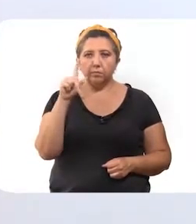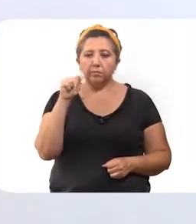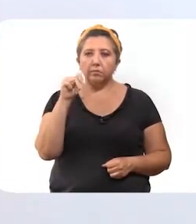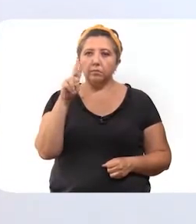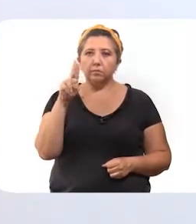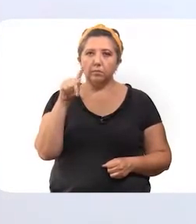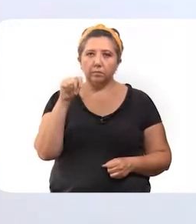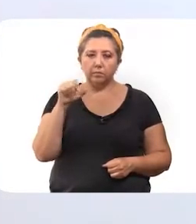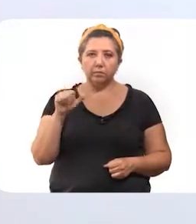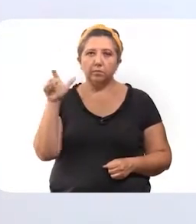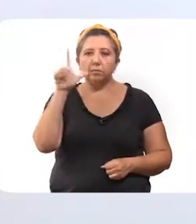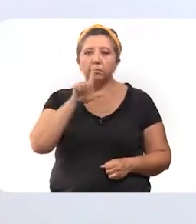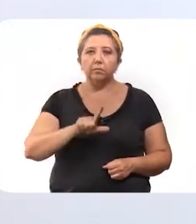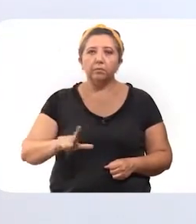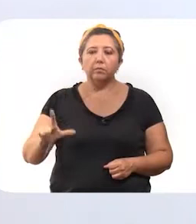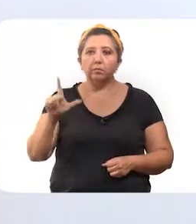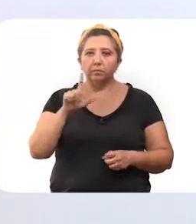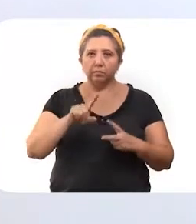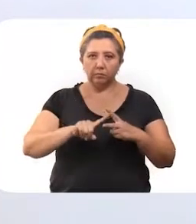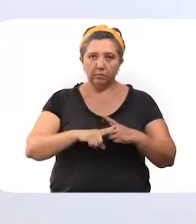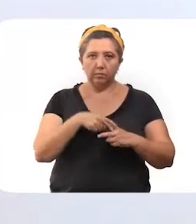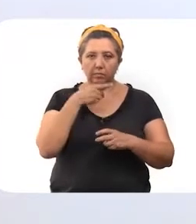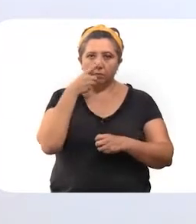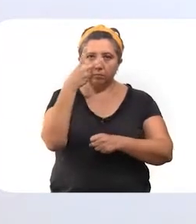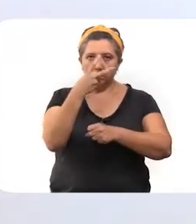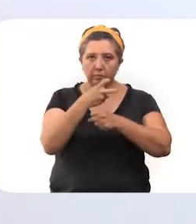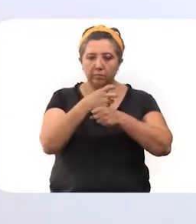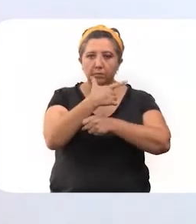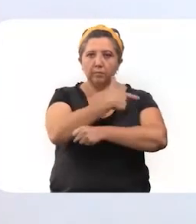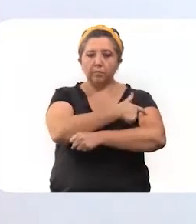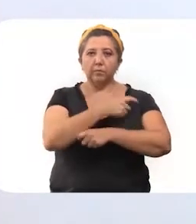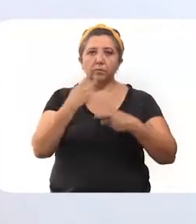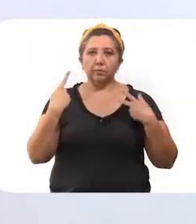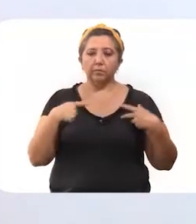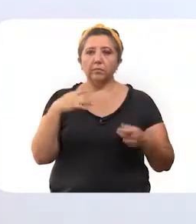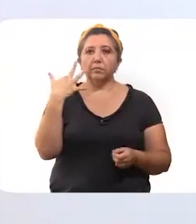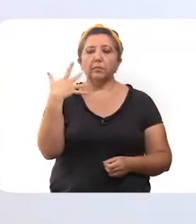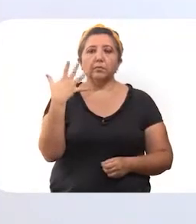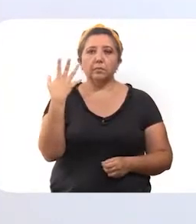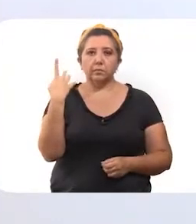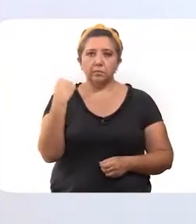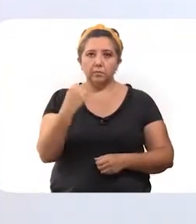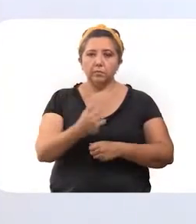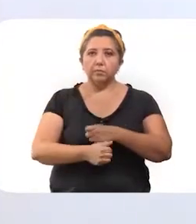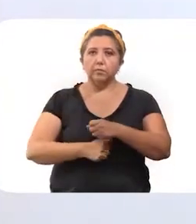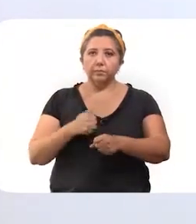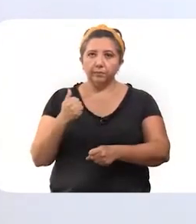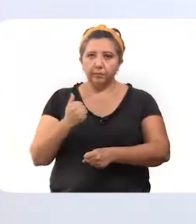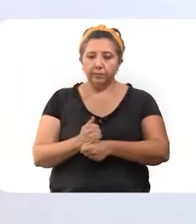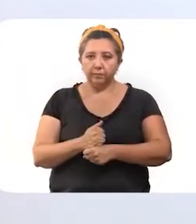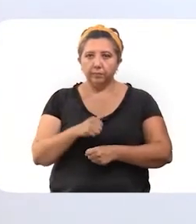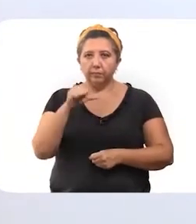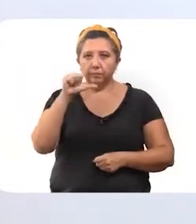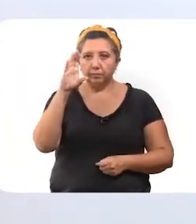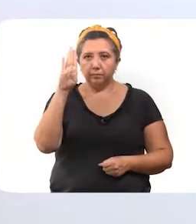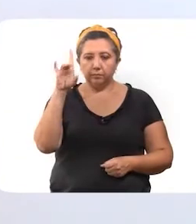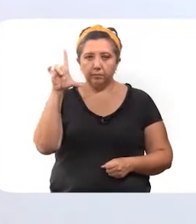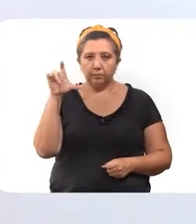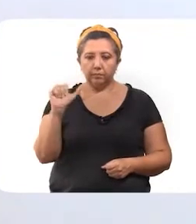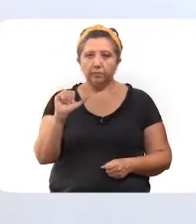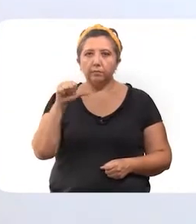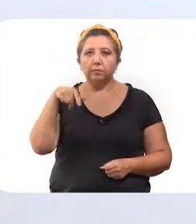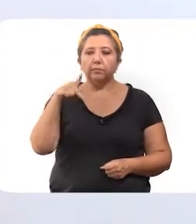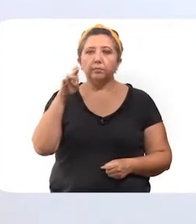Temash. El lunes se inició la aplicación de la segunda dosis para personas de 50 a 59 años en Abalá,